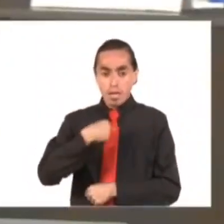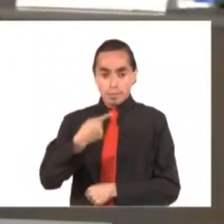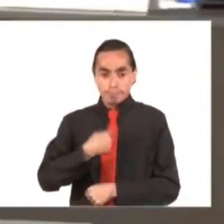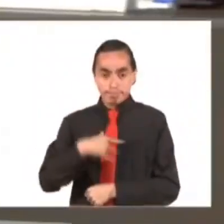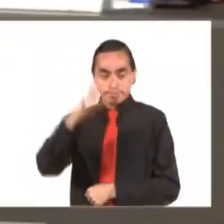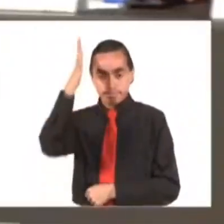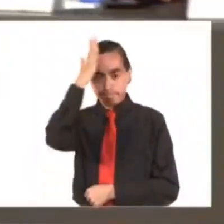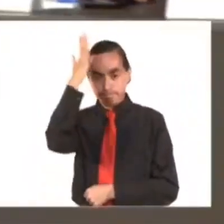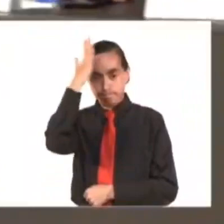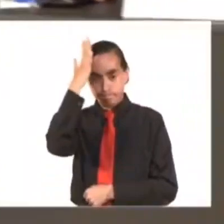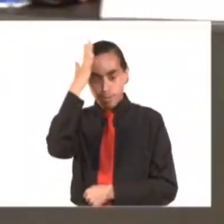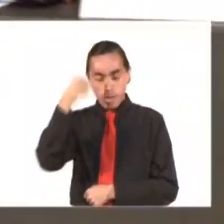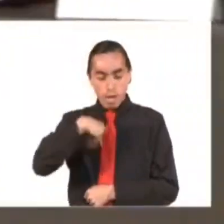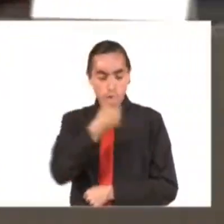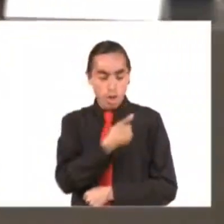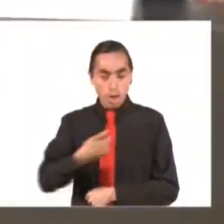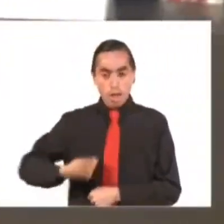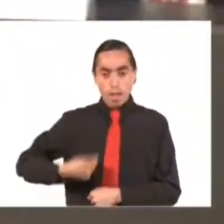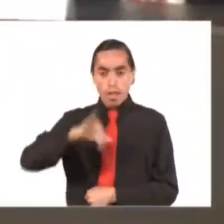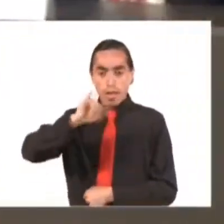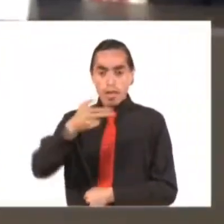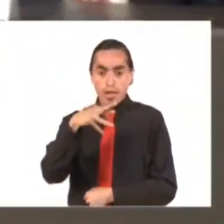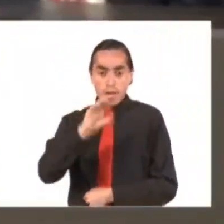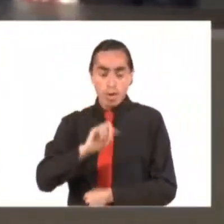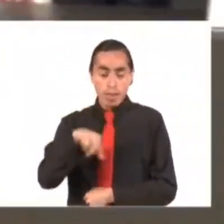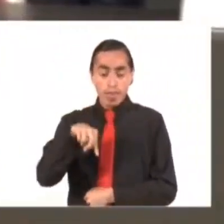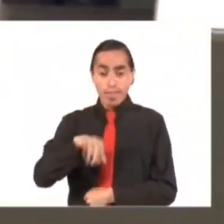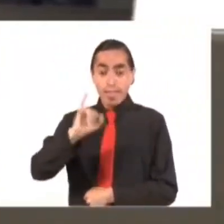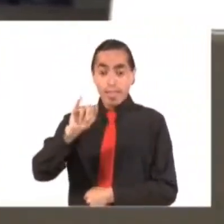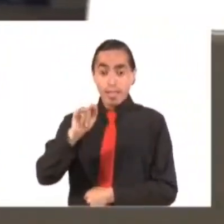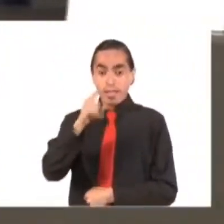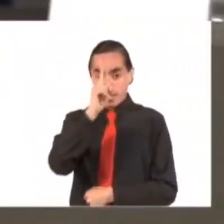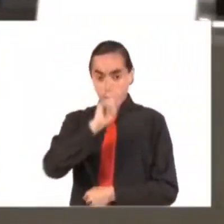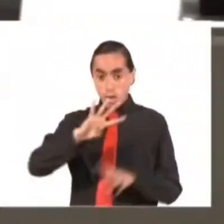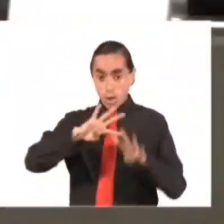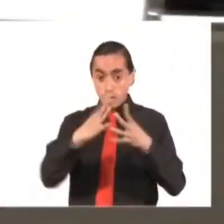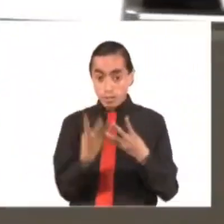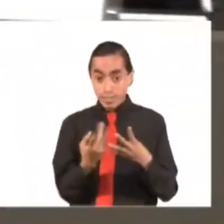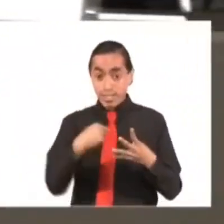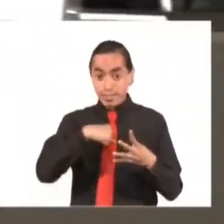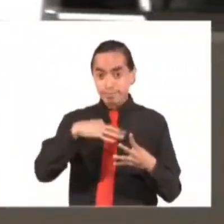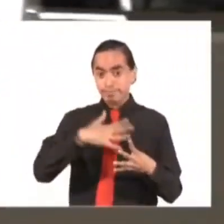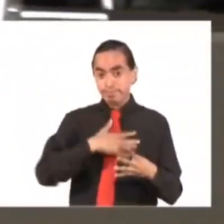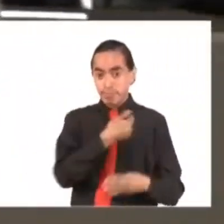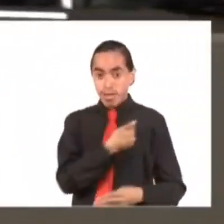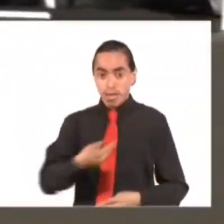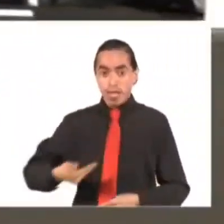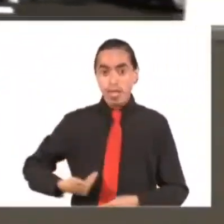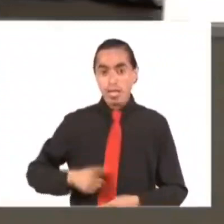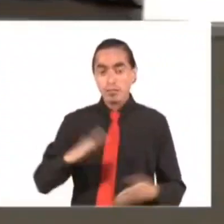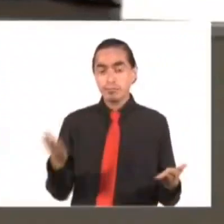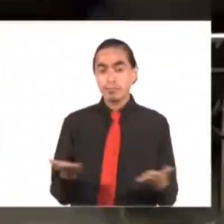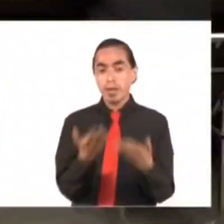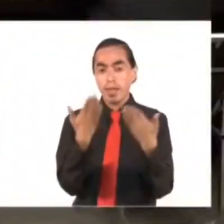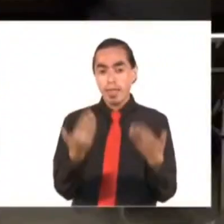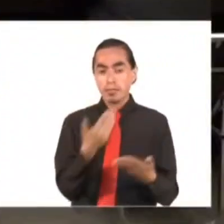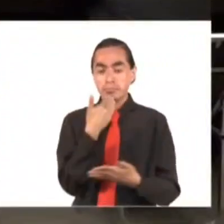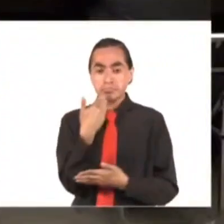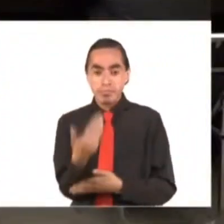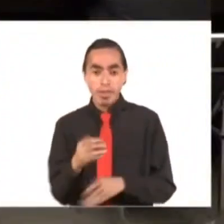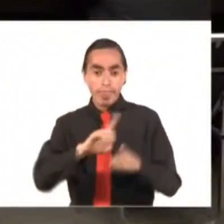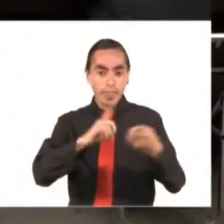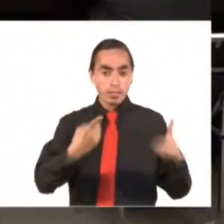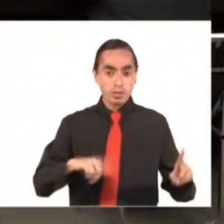mis funciones como presidente ejecutivo de este importante consejo, es decir, promoviendo el bienestar y el desarrollo de